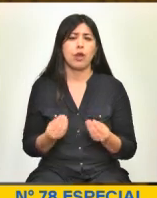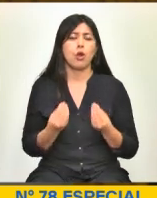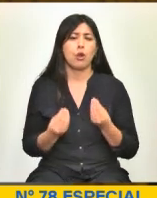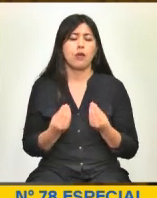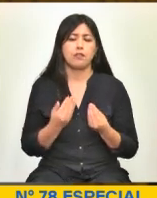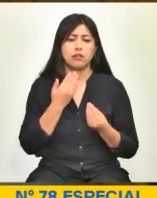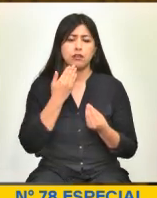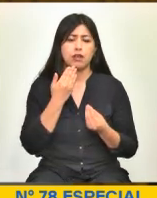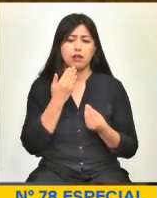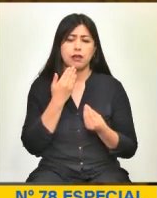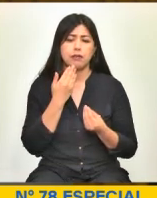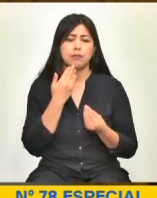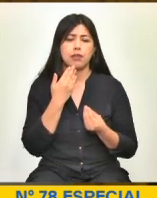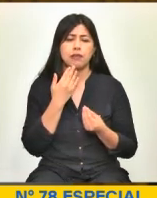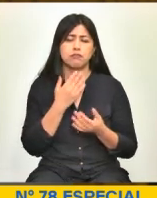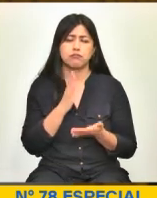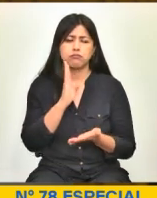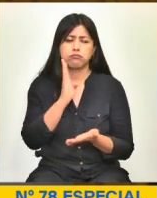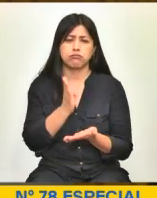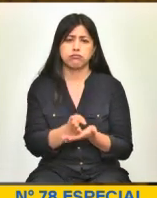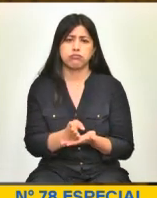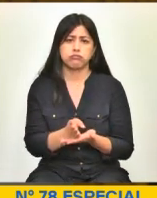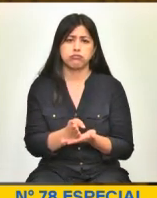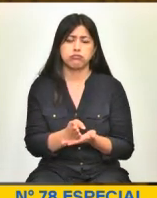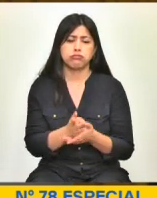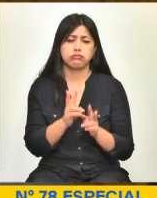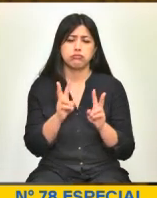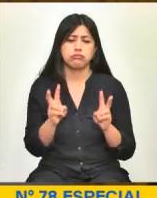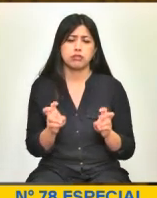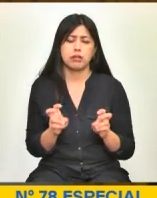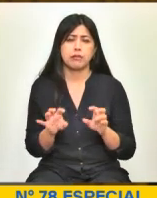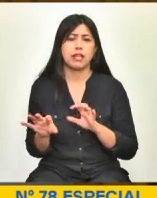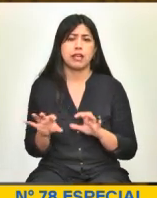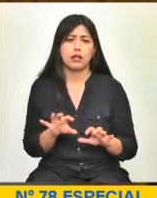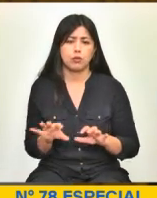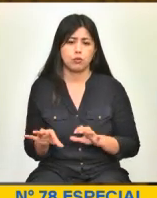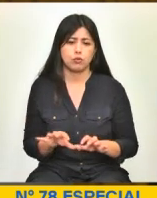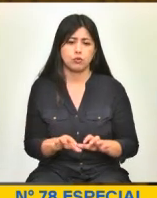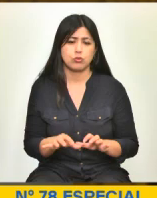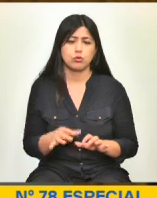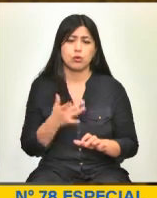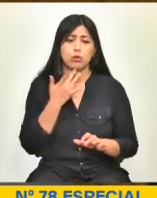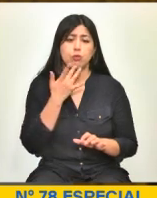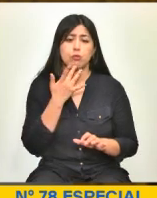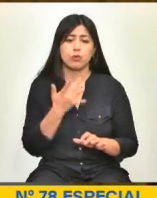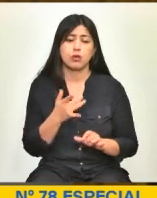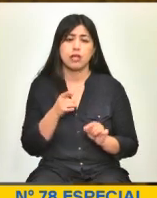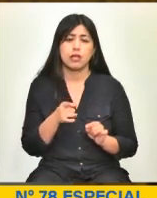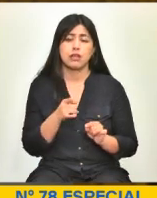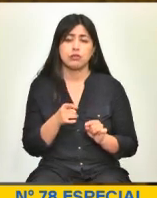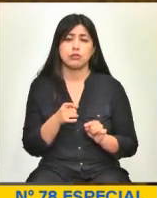ser tremendamente rigurosos en el tema de los recursos, porque eso es algo que